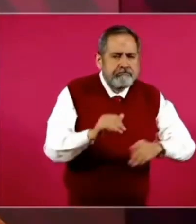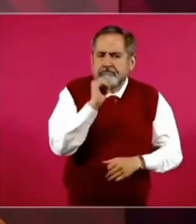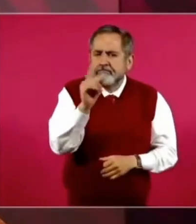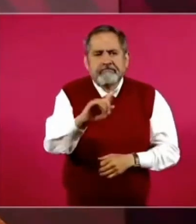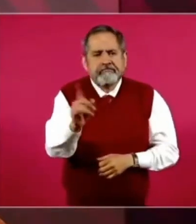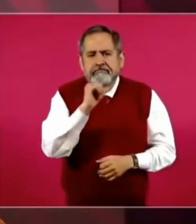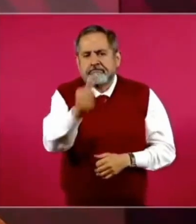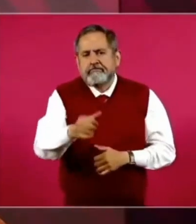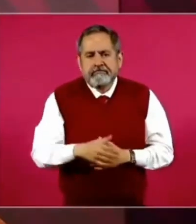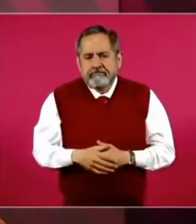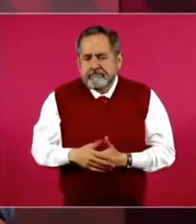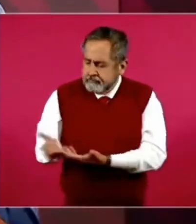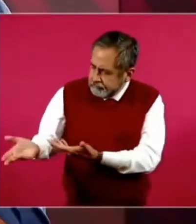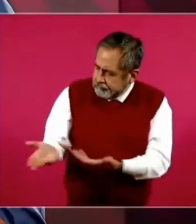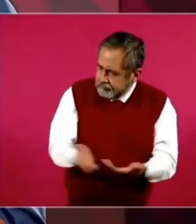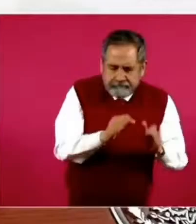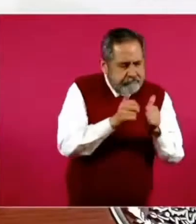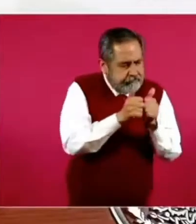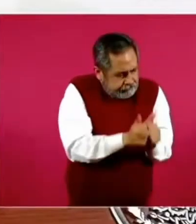y se queden.